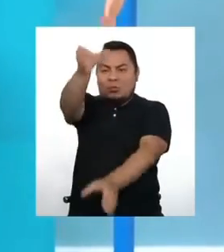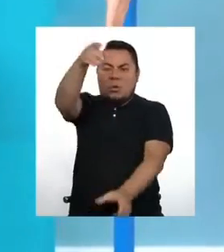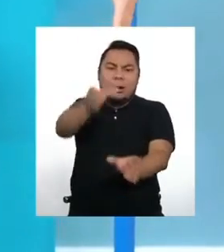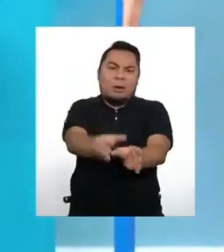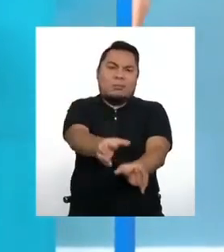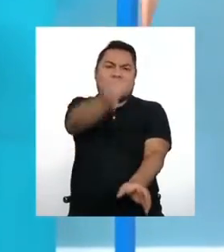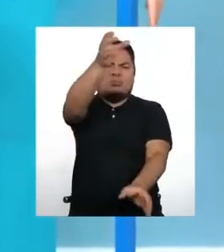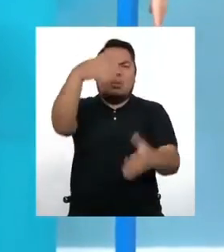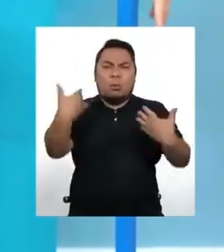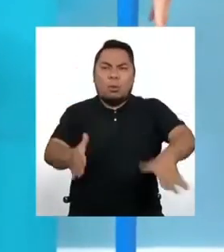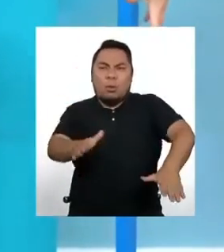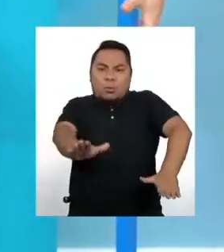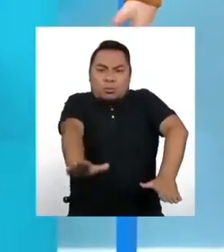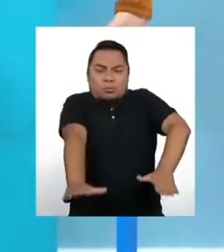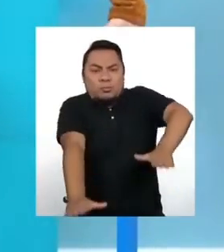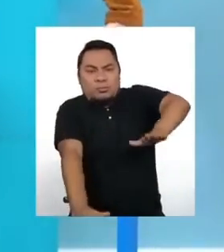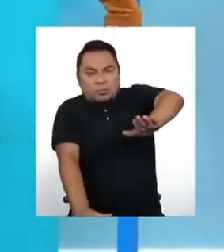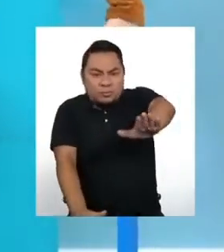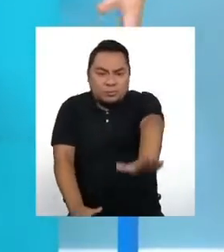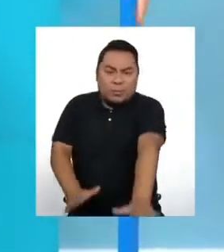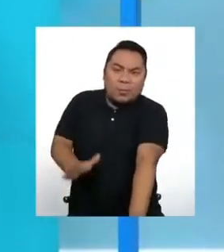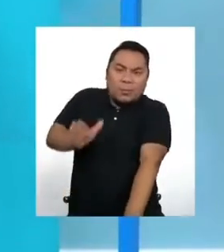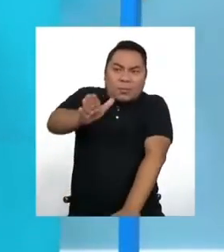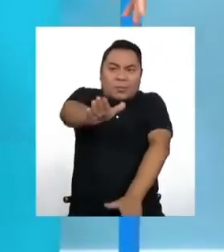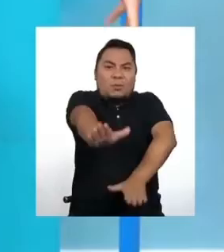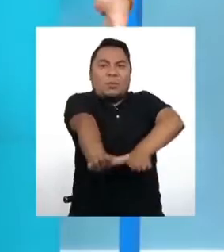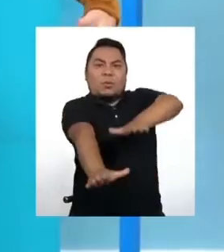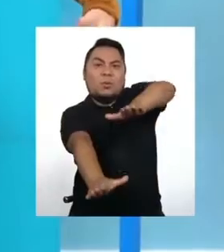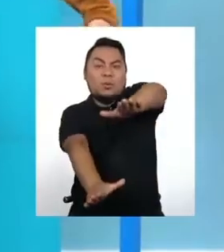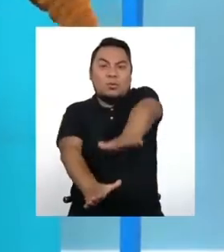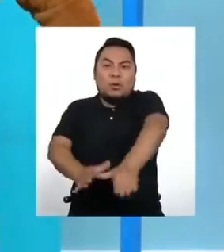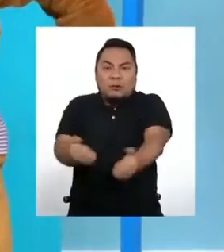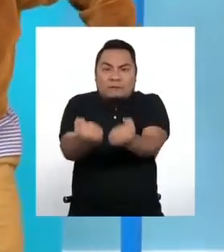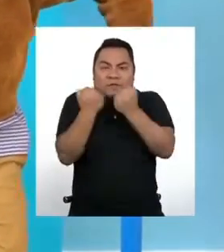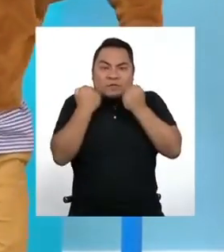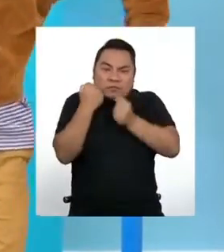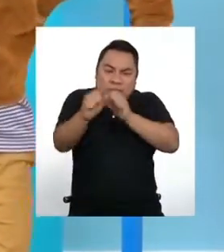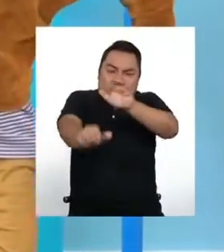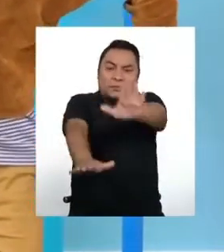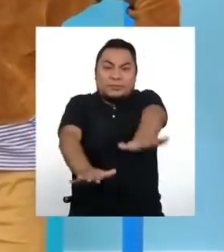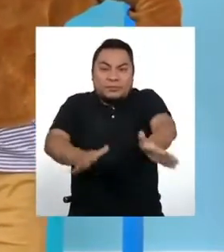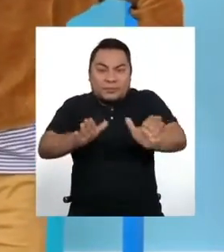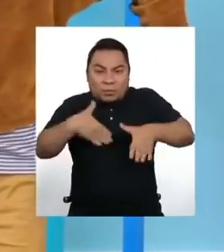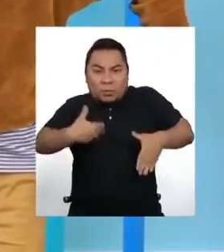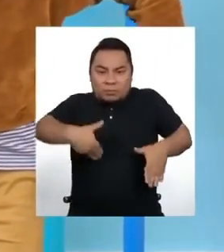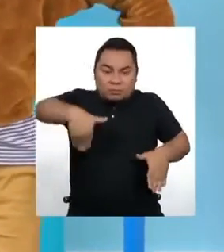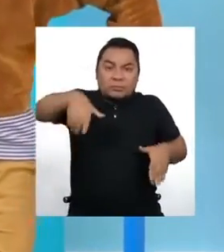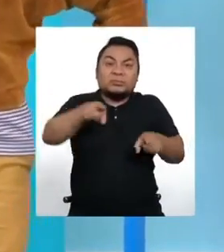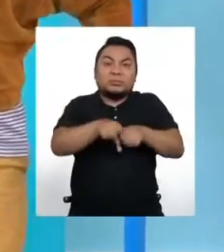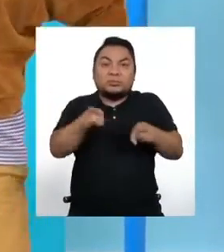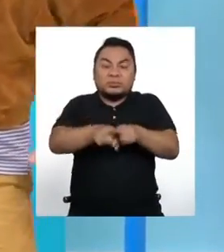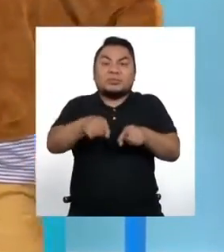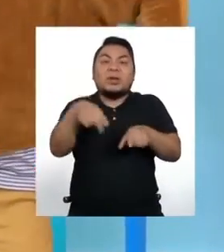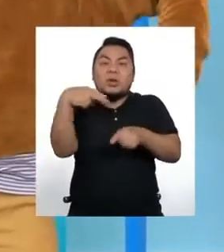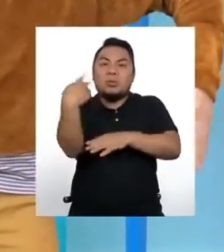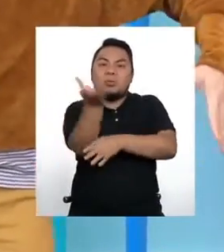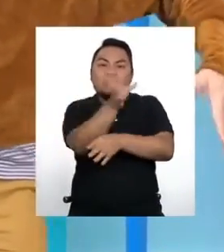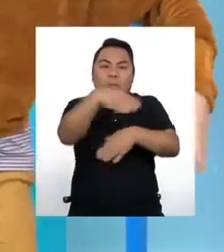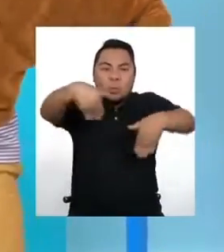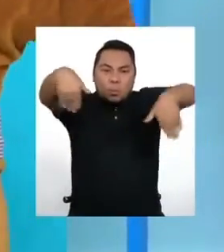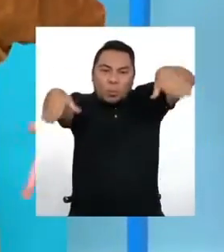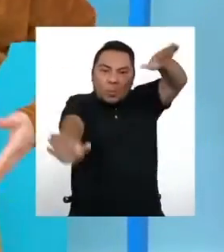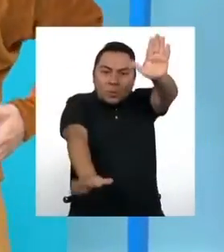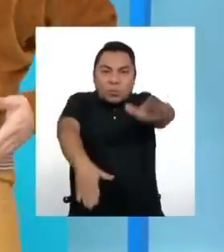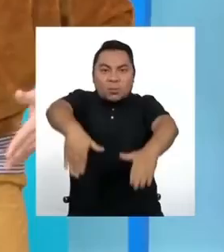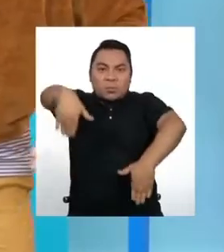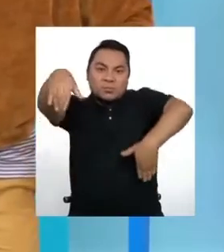actividades en un ambiente sin ruido, para que pueda poner mayor atención a tu voz. Fíjate que esté mirando tus labios cuando